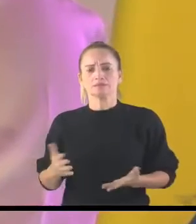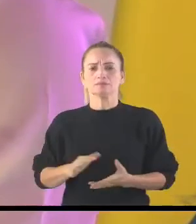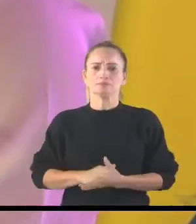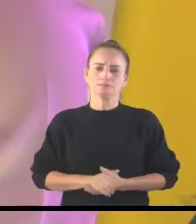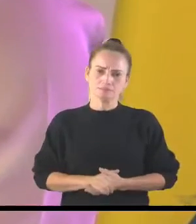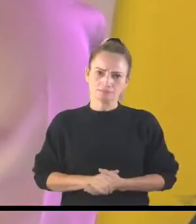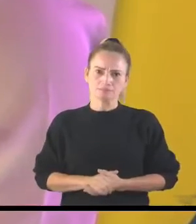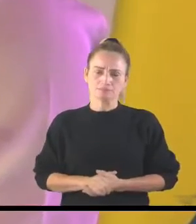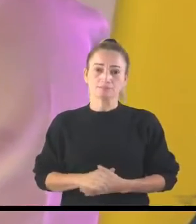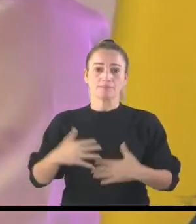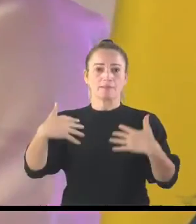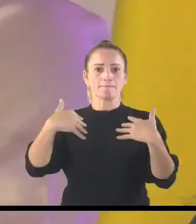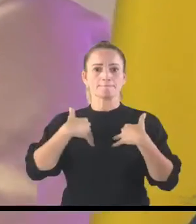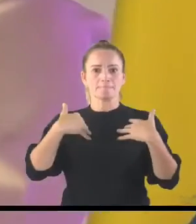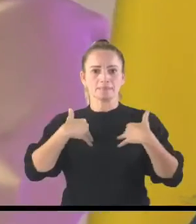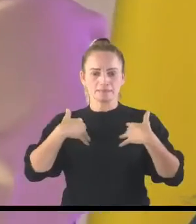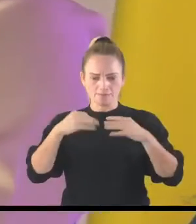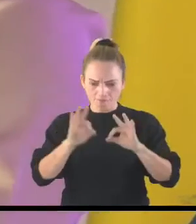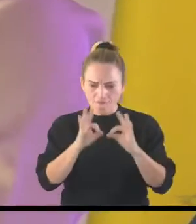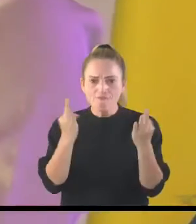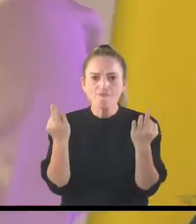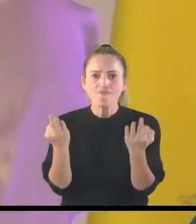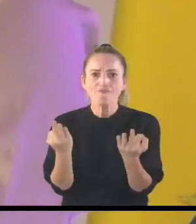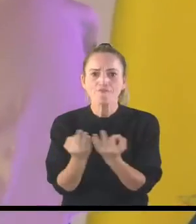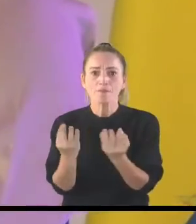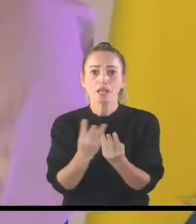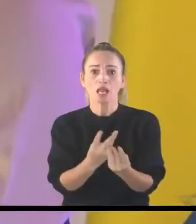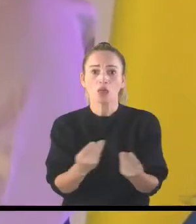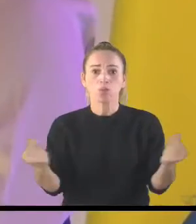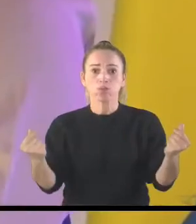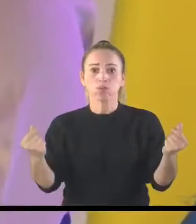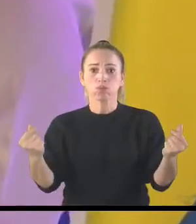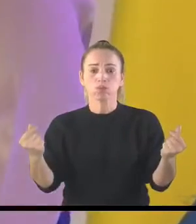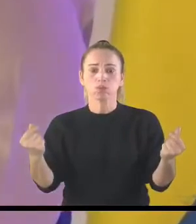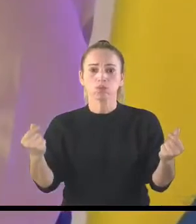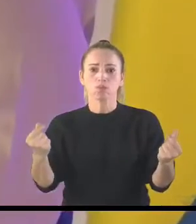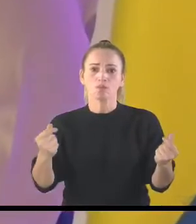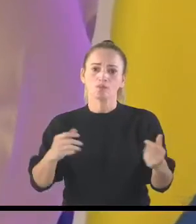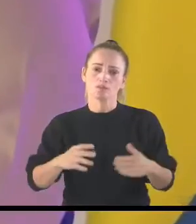víctimas con familiares desaparecidos,